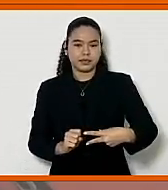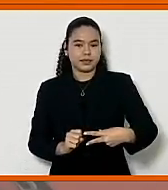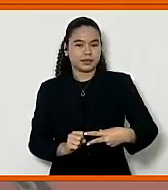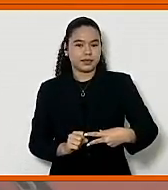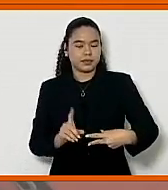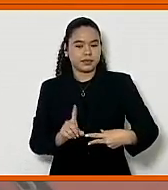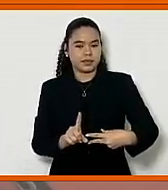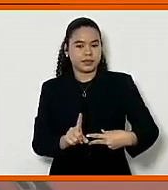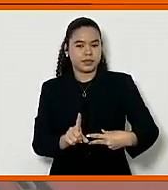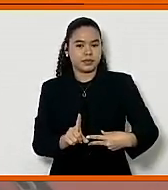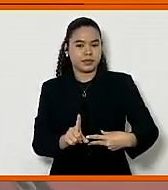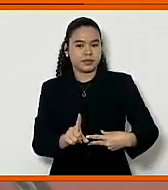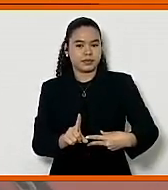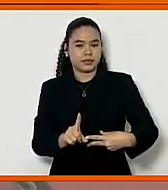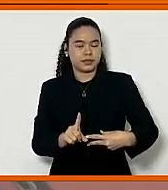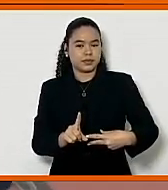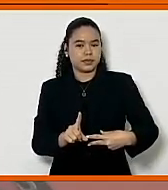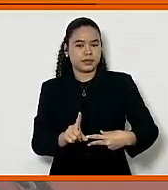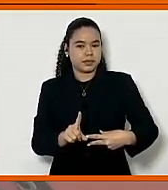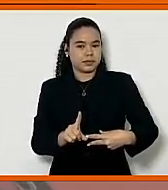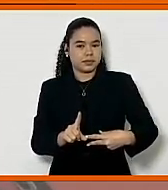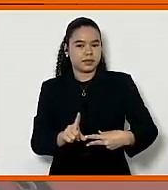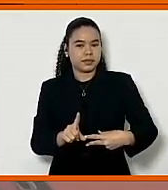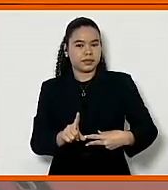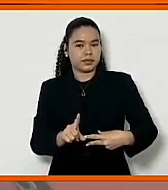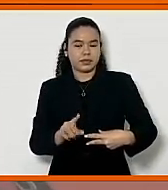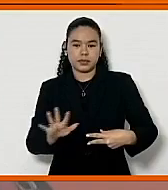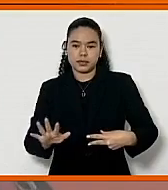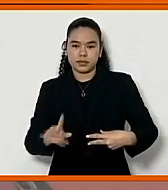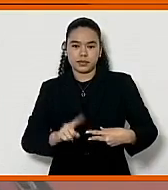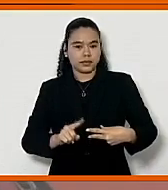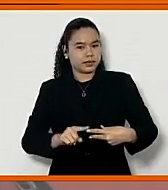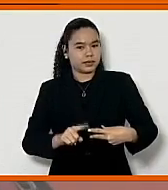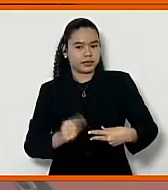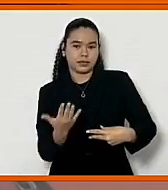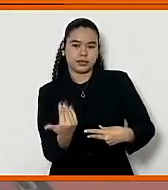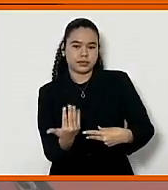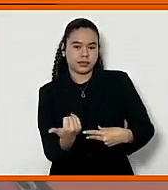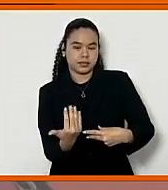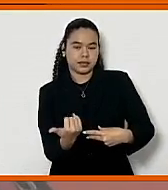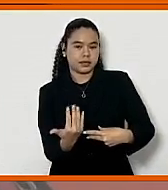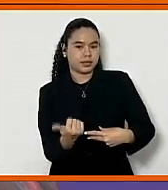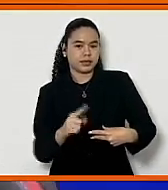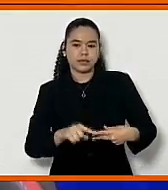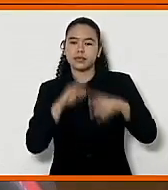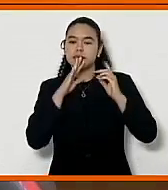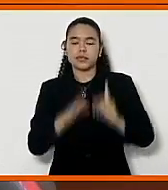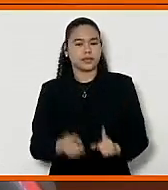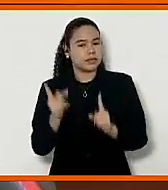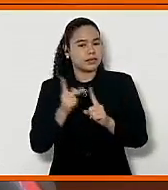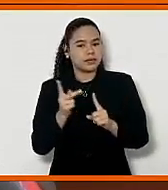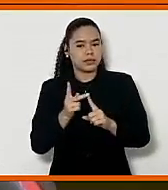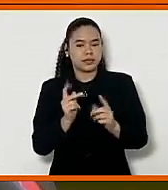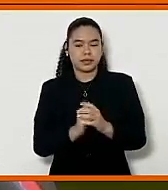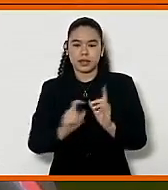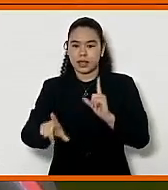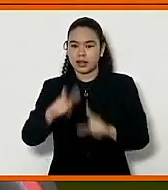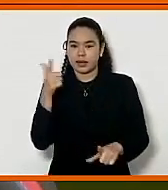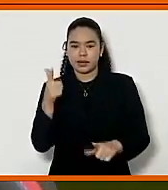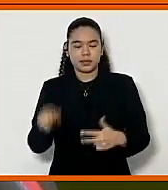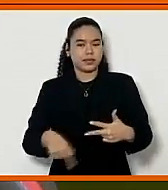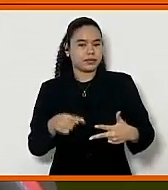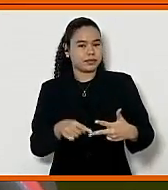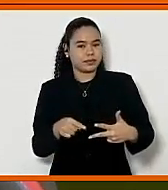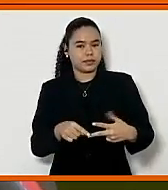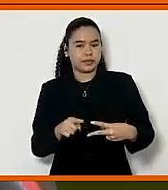el 1, segundo dígito. El 5, primer número ganador, este es el 15 con su catrachada Lempira. Segundo